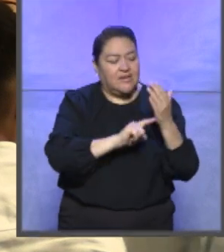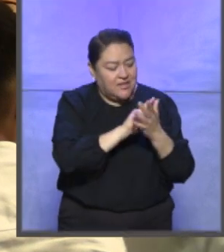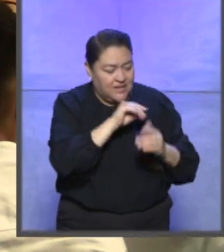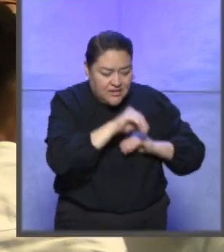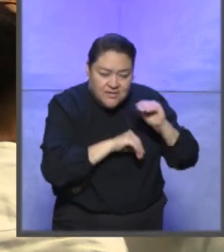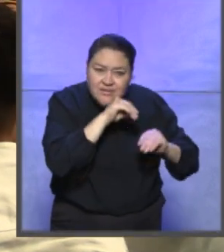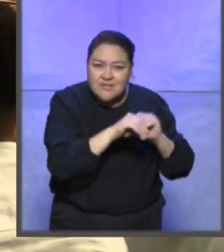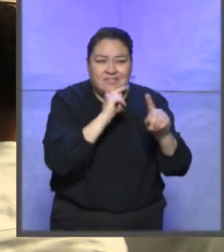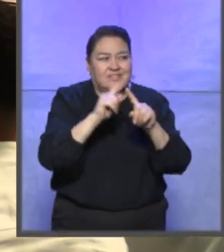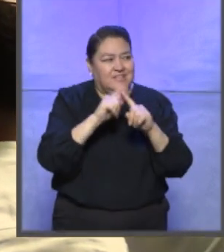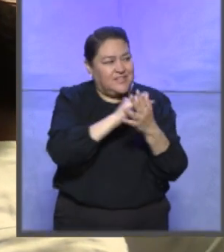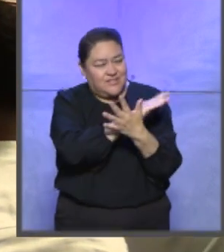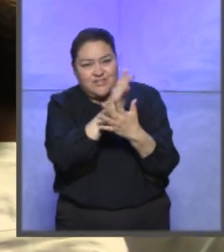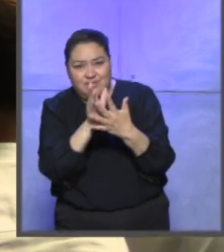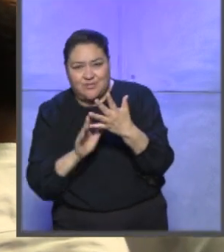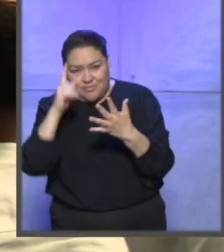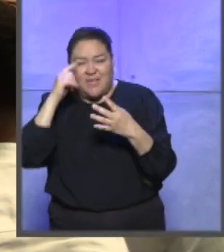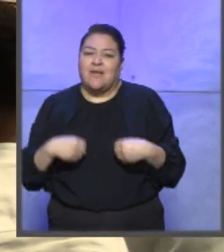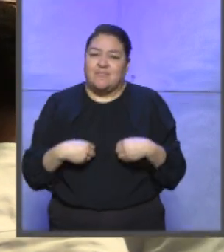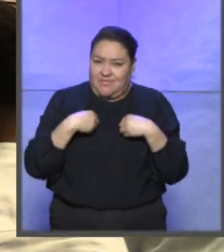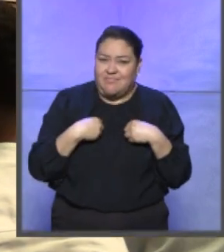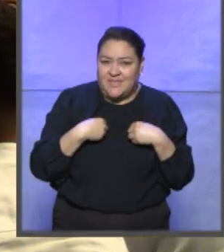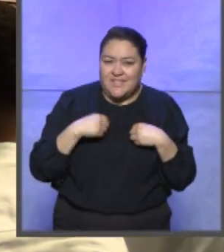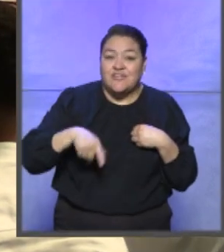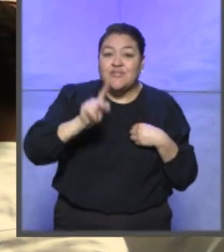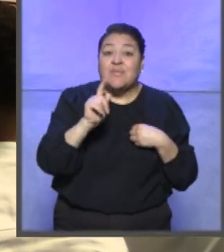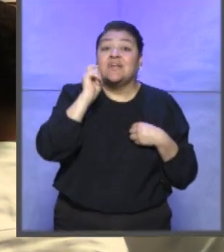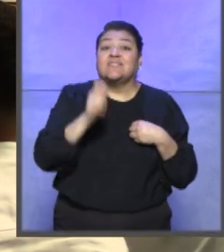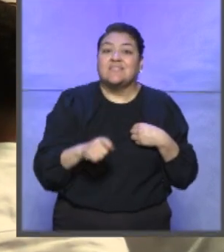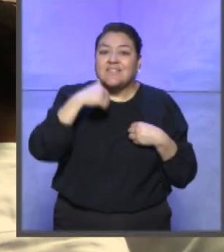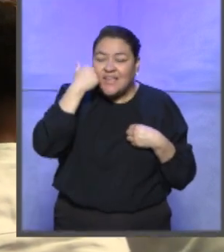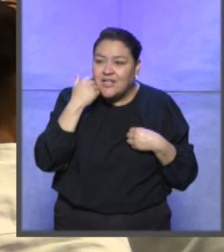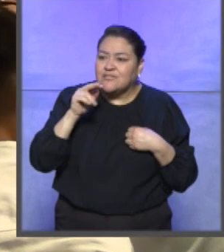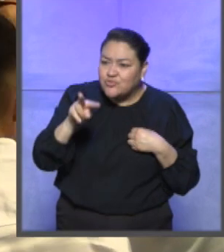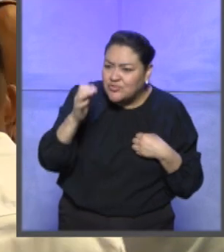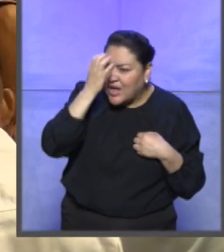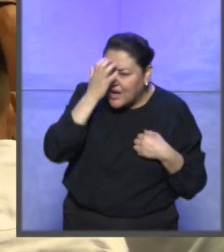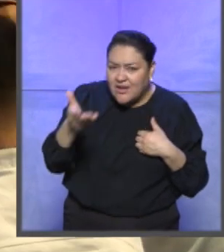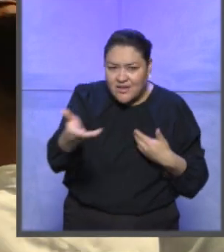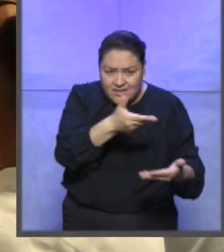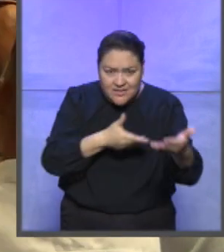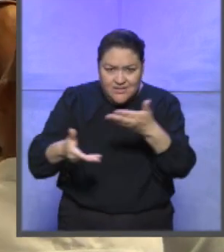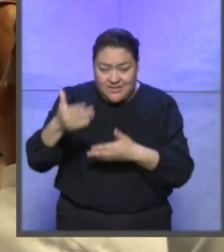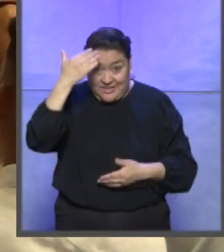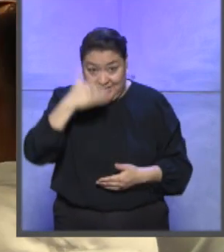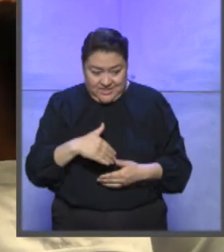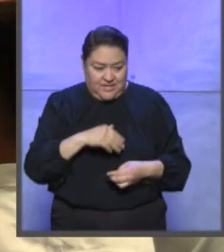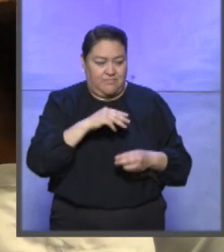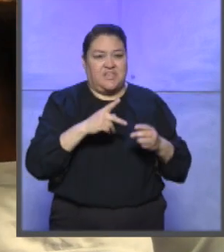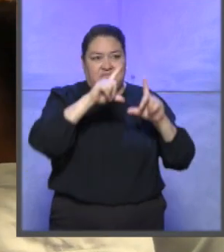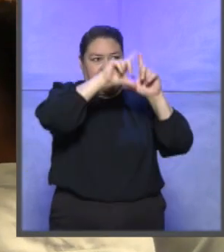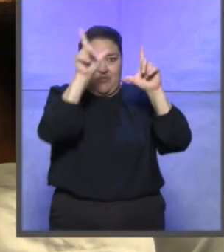elaborar leyes y entre otras muchas manifestaciones de la vida colectiva, permitir que nos conozcamos los unos a los otros. Una cuarta parte